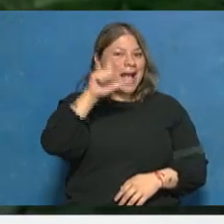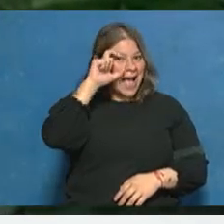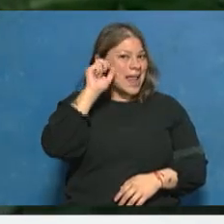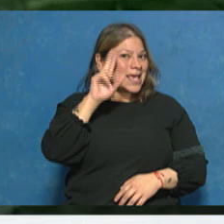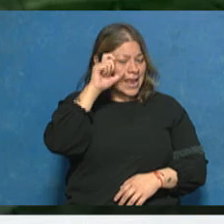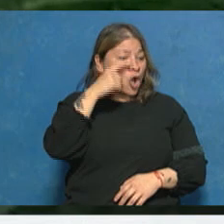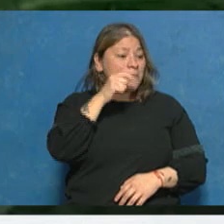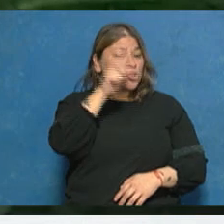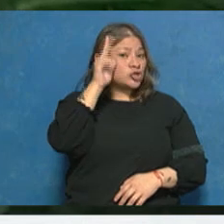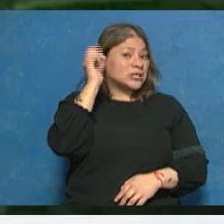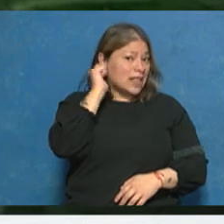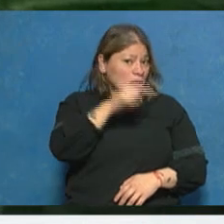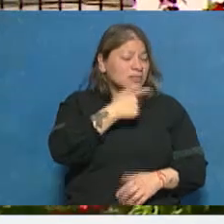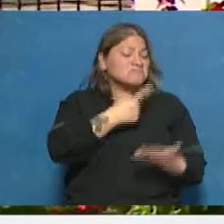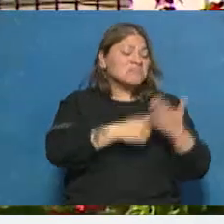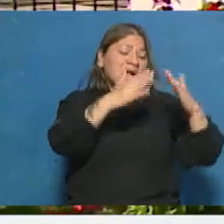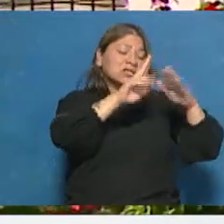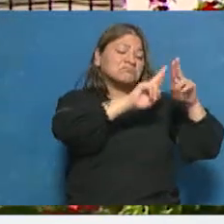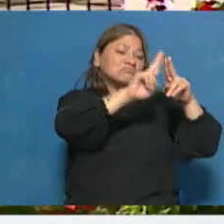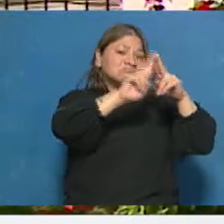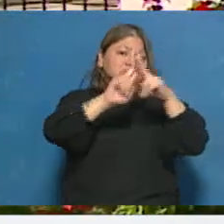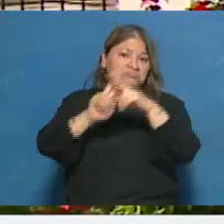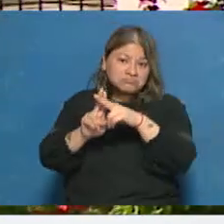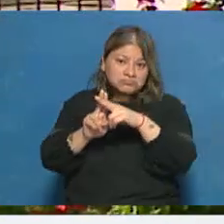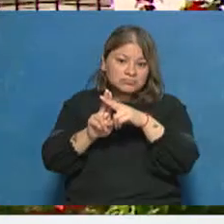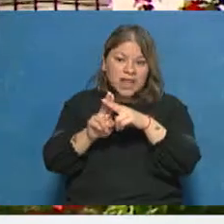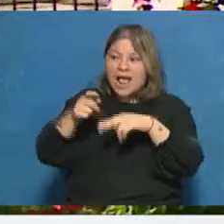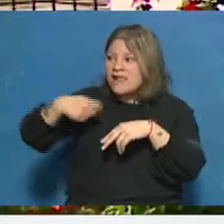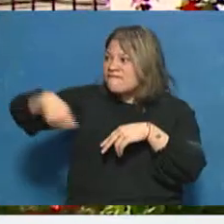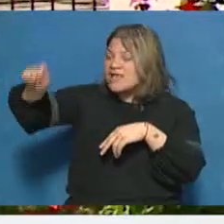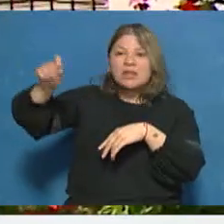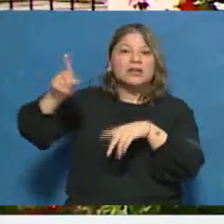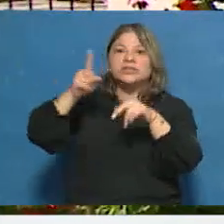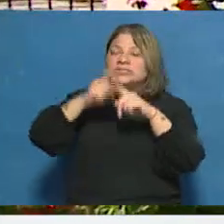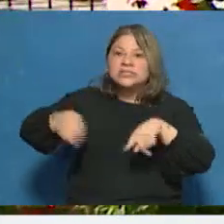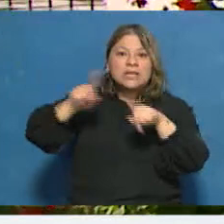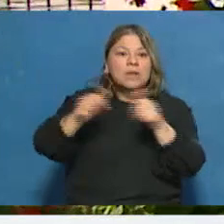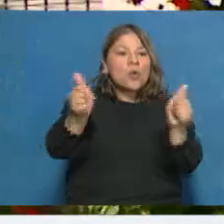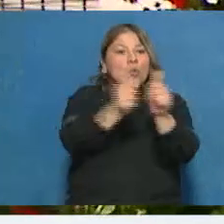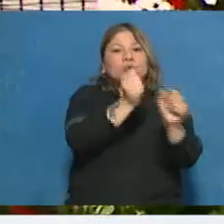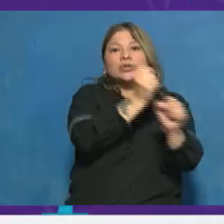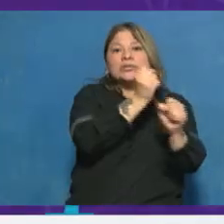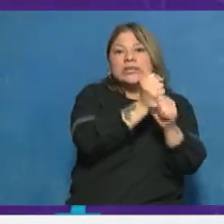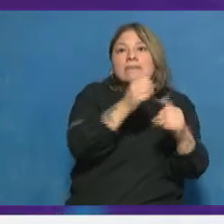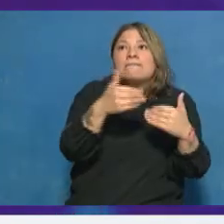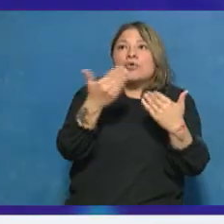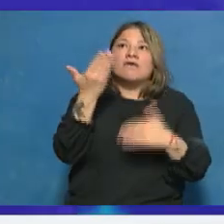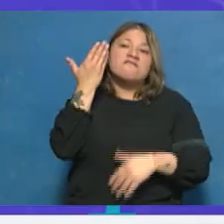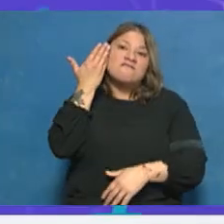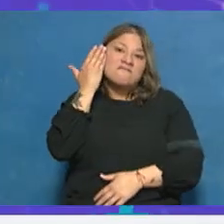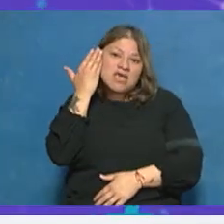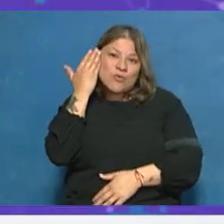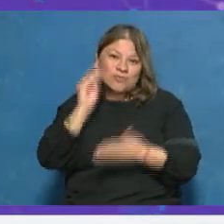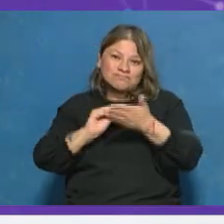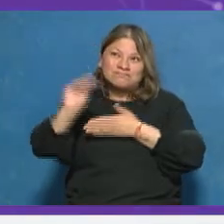años decidió realizar unos arreglos en la vivienda. No podía ubicar al albañil que siempre trabajaba con él y por eso hizo esta publicación